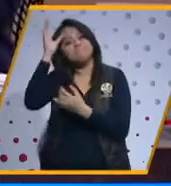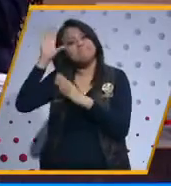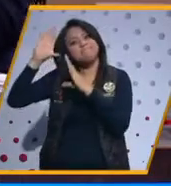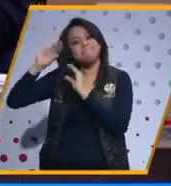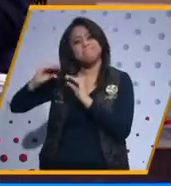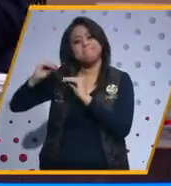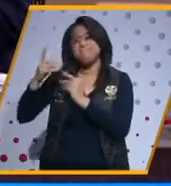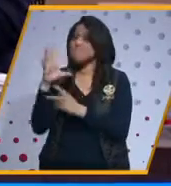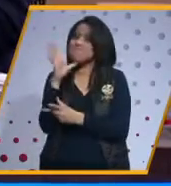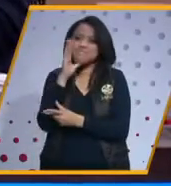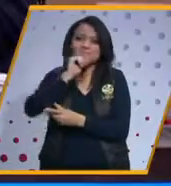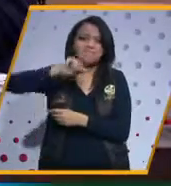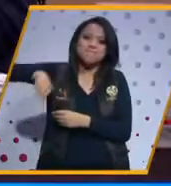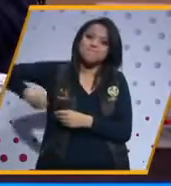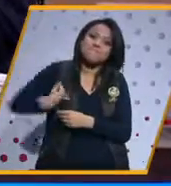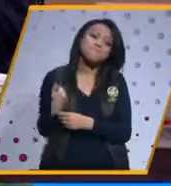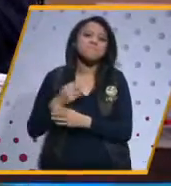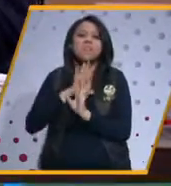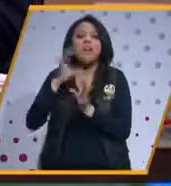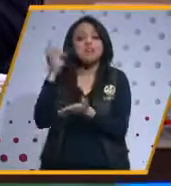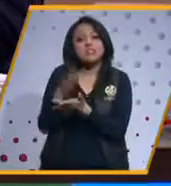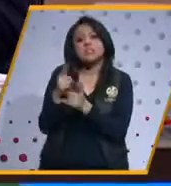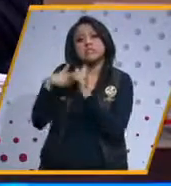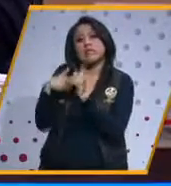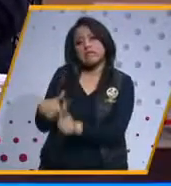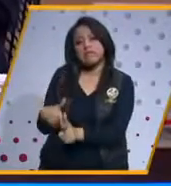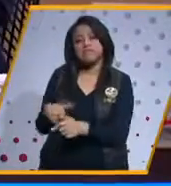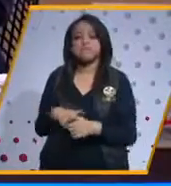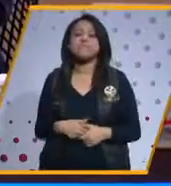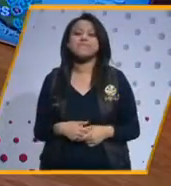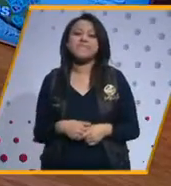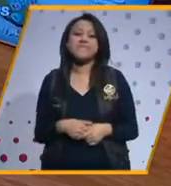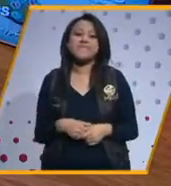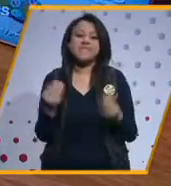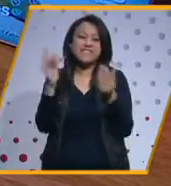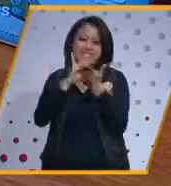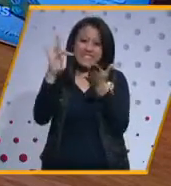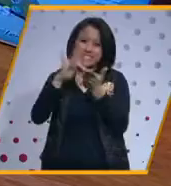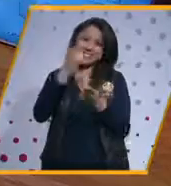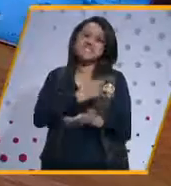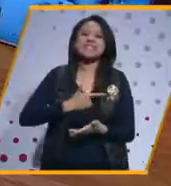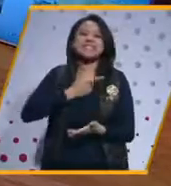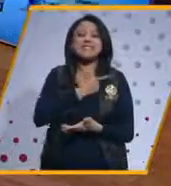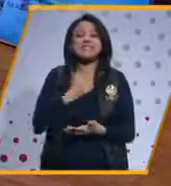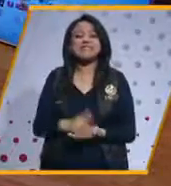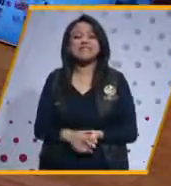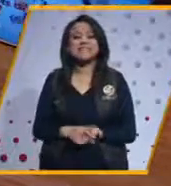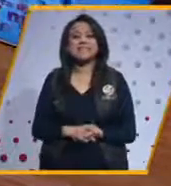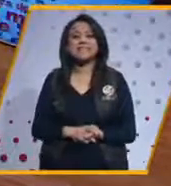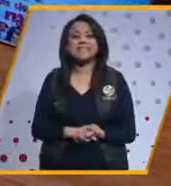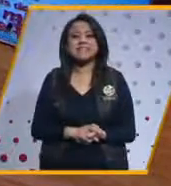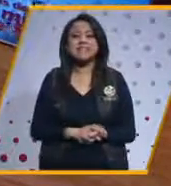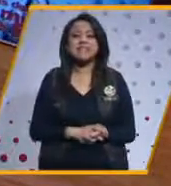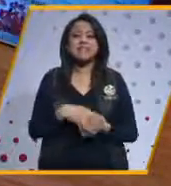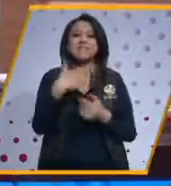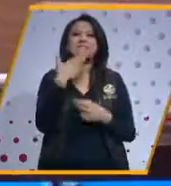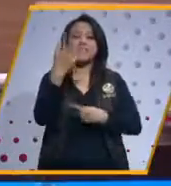vives en casa de tu suegra, a lo mejor un día hasta te hacen préstamos de ahí. Pero bueno, mil gracias. Te lo agradezco mucho y bienvenidos. Gracias. Te repito,